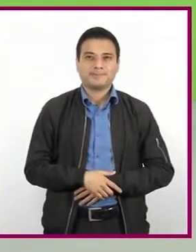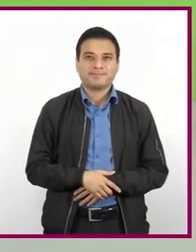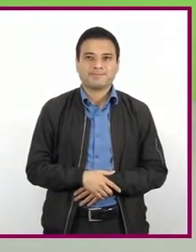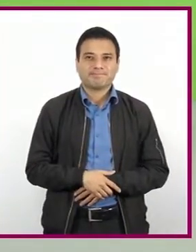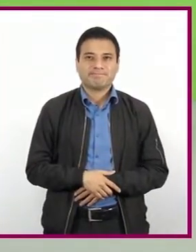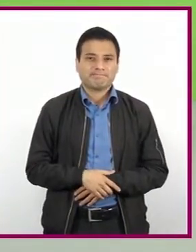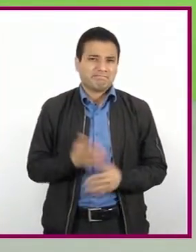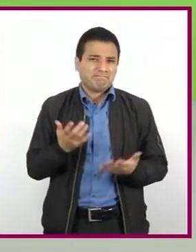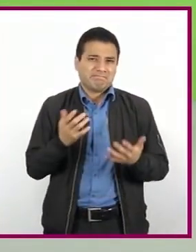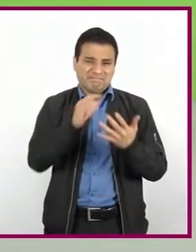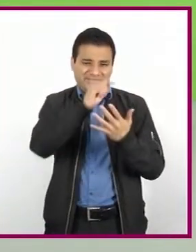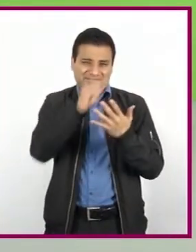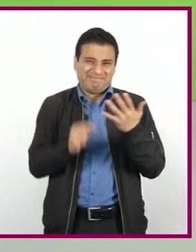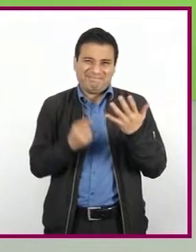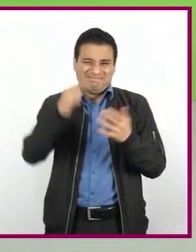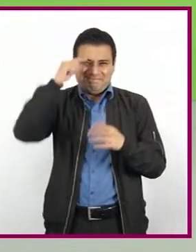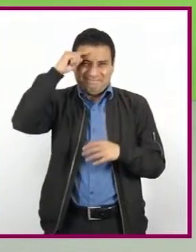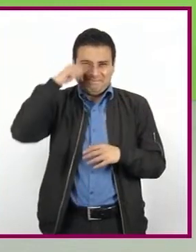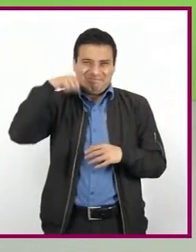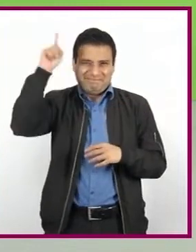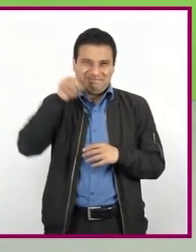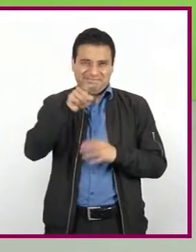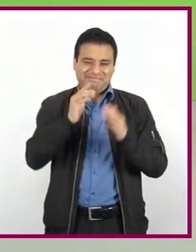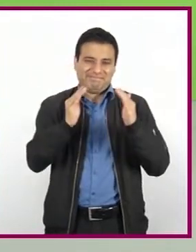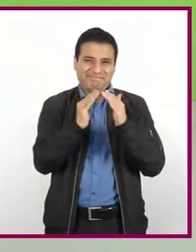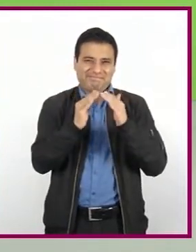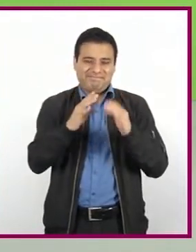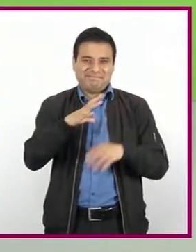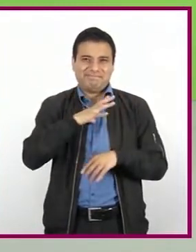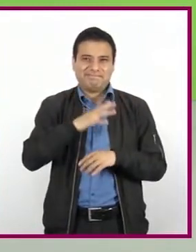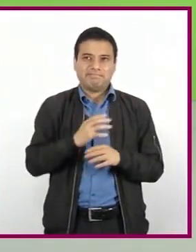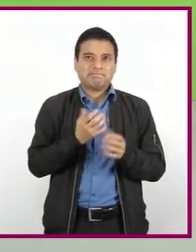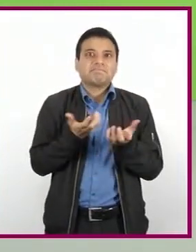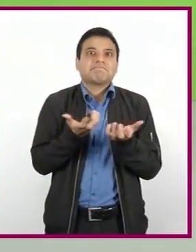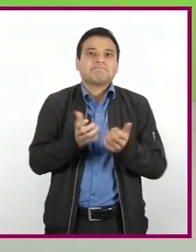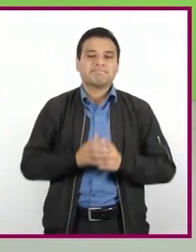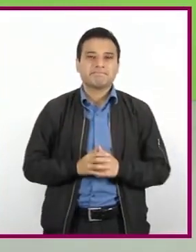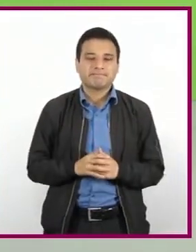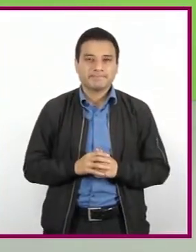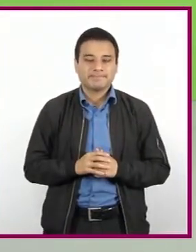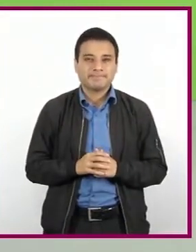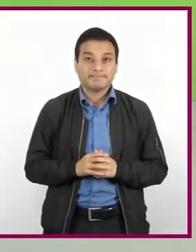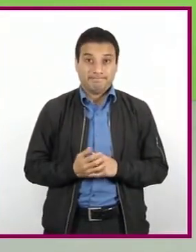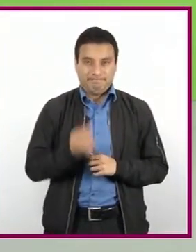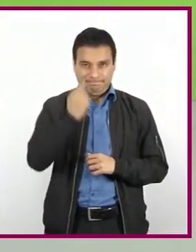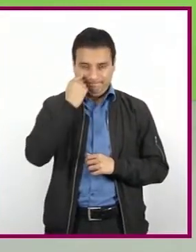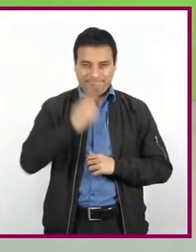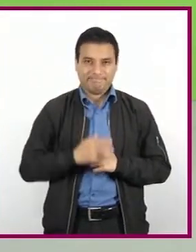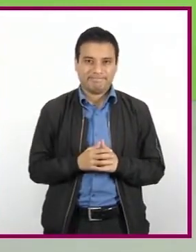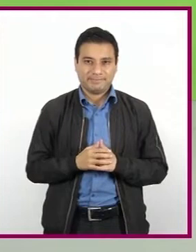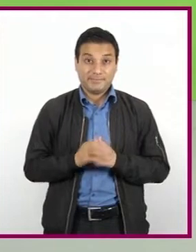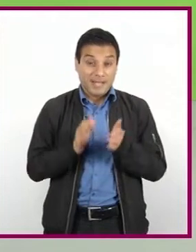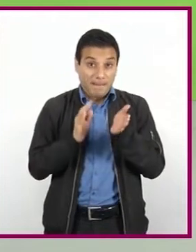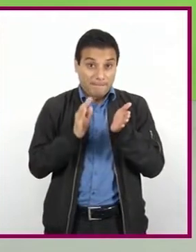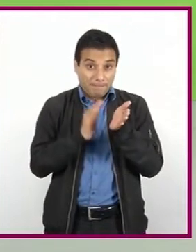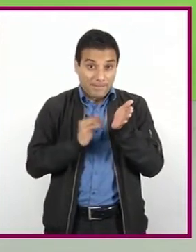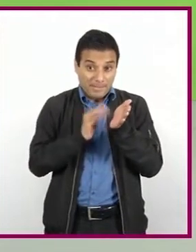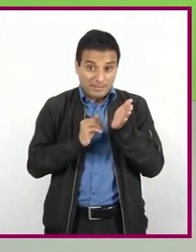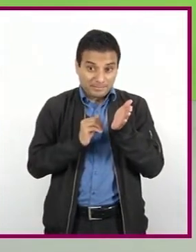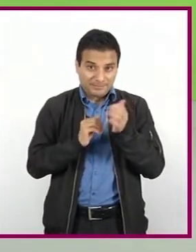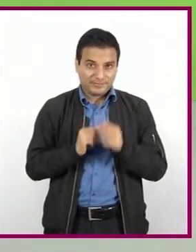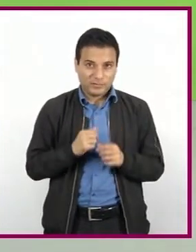Son materiales muy sencillos, maestra. ¿Qué debemos hacer con ellos? Vamos a tomar el papel y